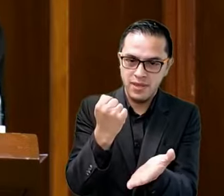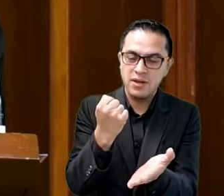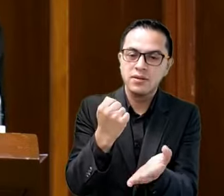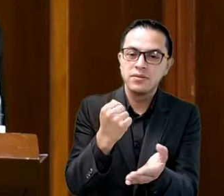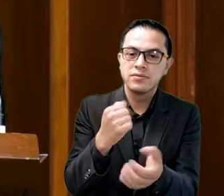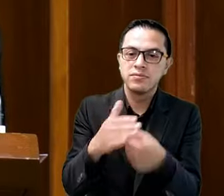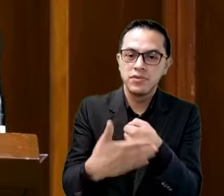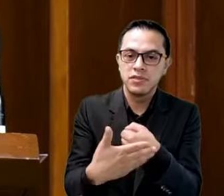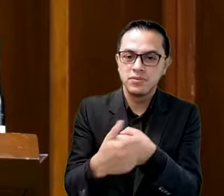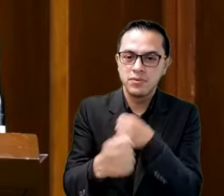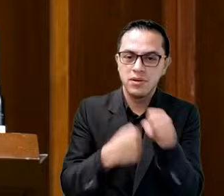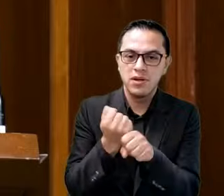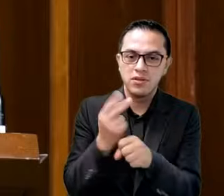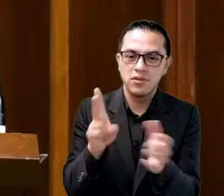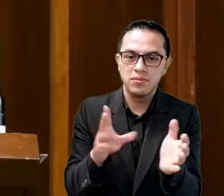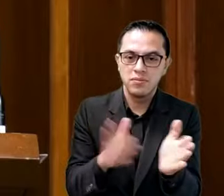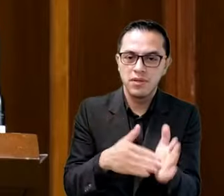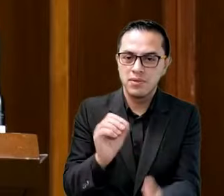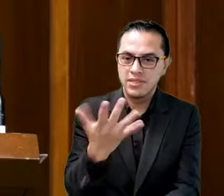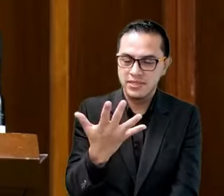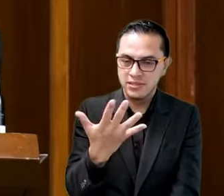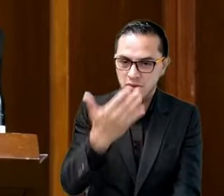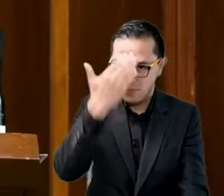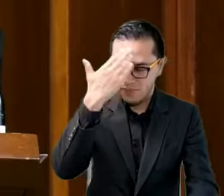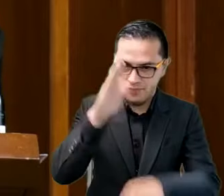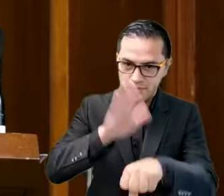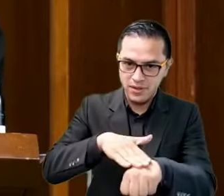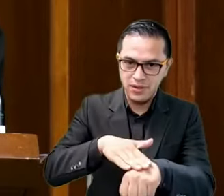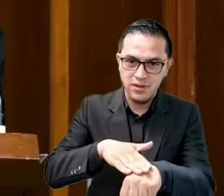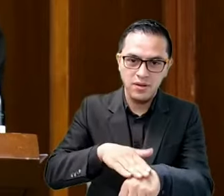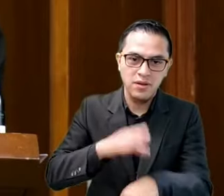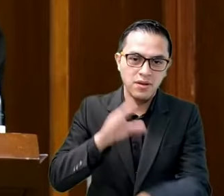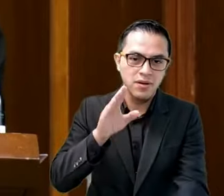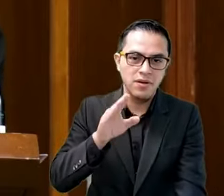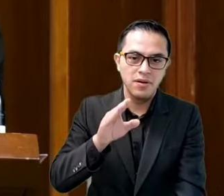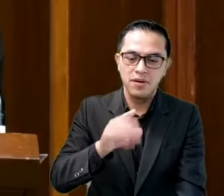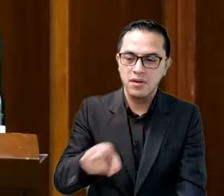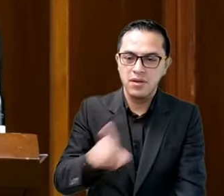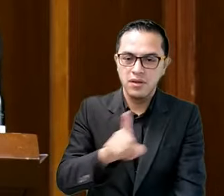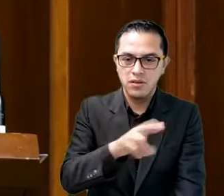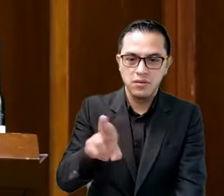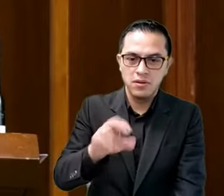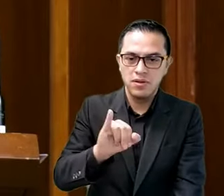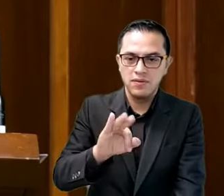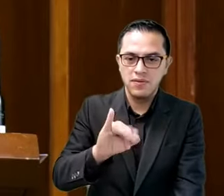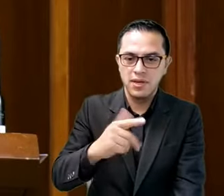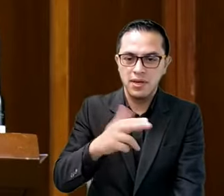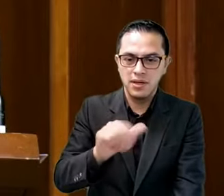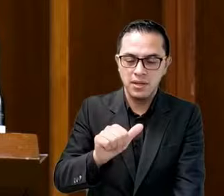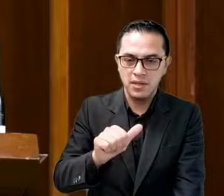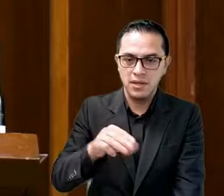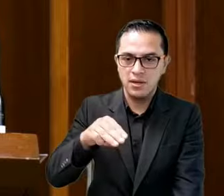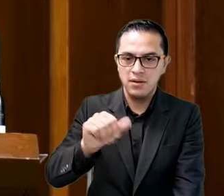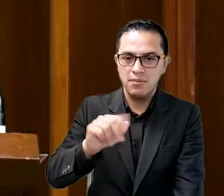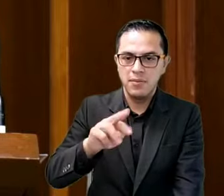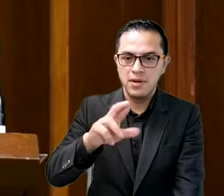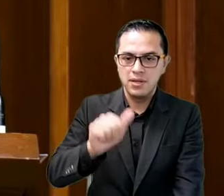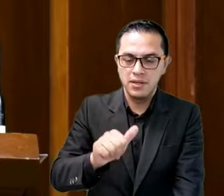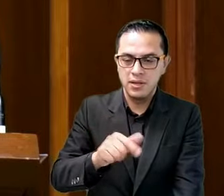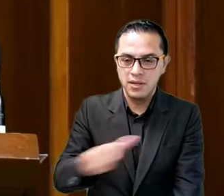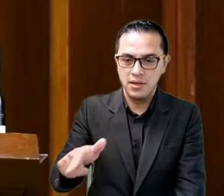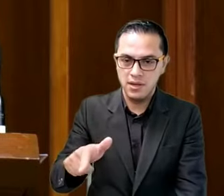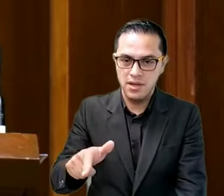2025 año de ifigenia Marta Martínez y Hernández demócrata economista mujer